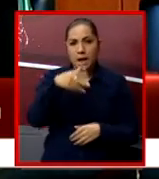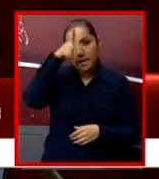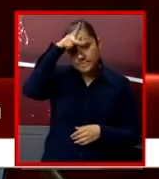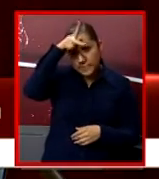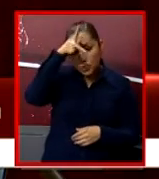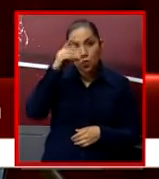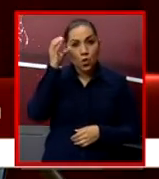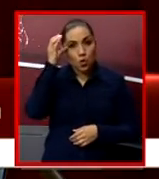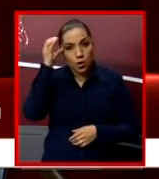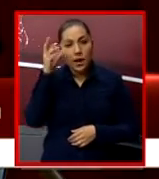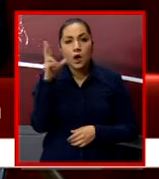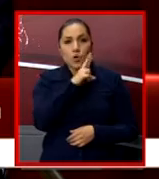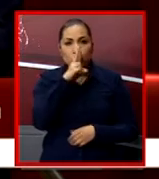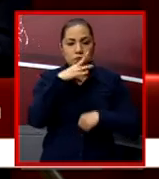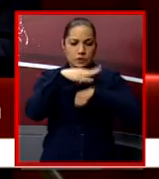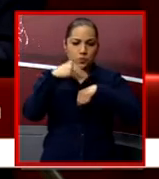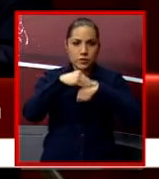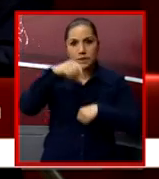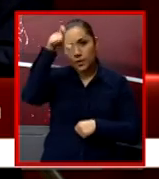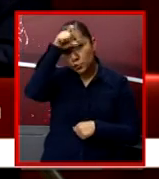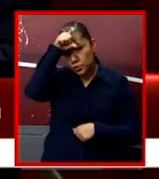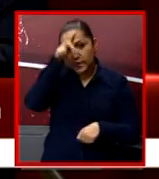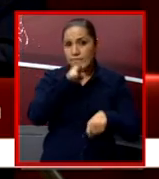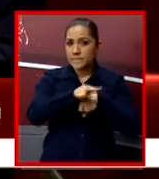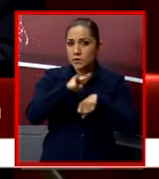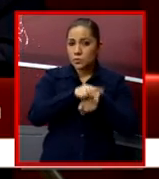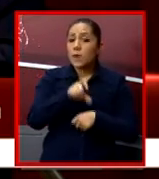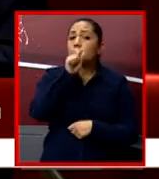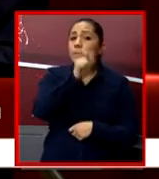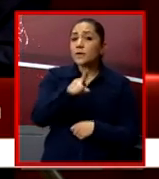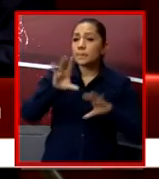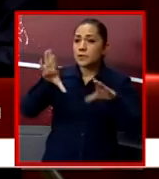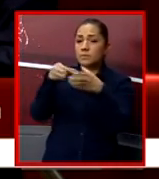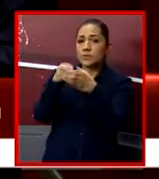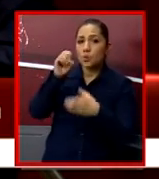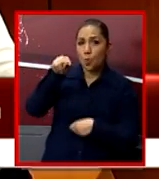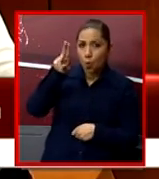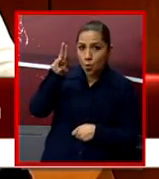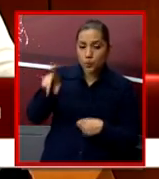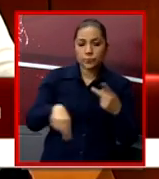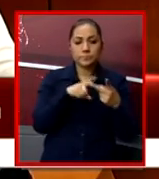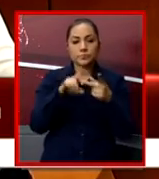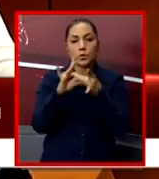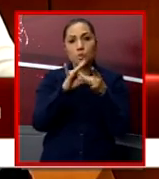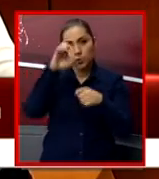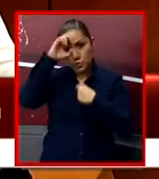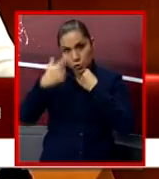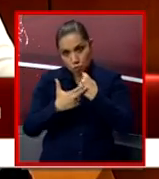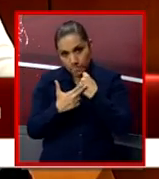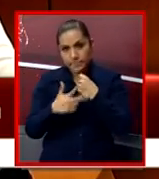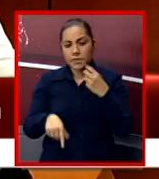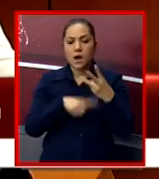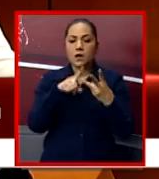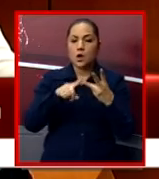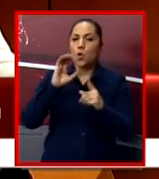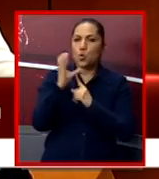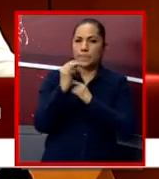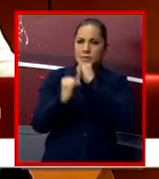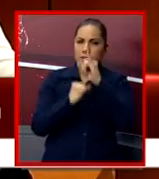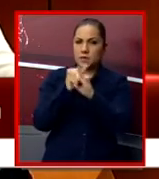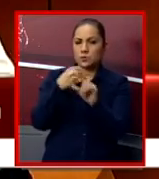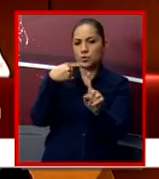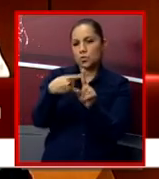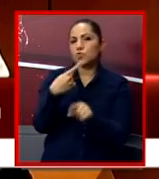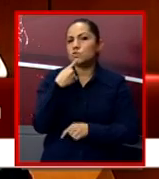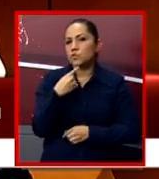República de Corea, Rusia, Suecia, Turquía y Venezuela, así como la Organización de las Naciones Unidas, la Unión Europea y el Comité Internacional de la Cruz